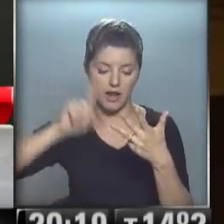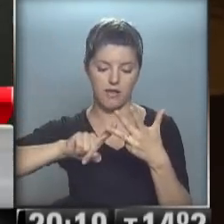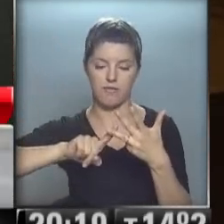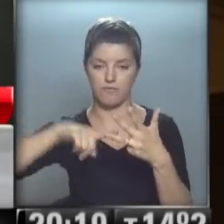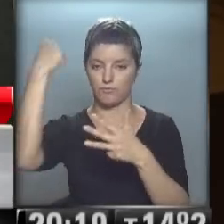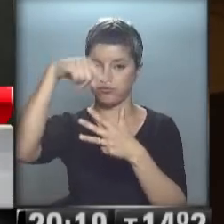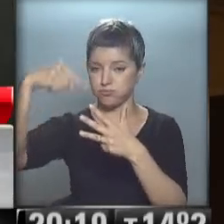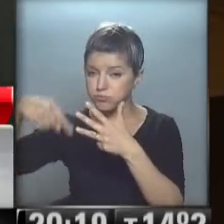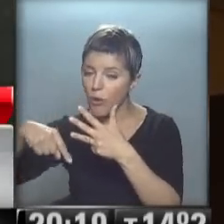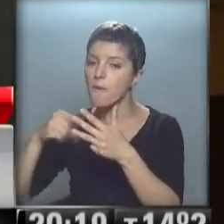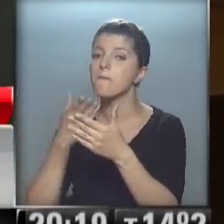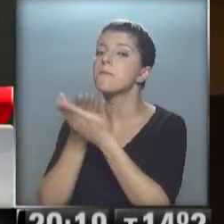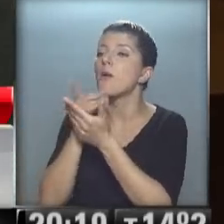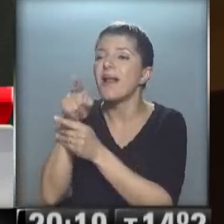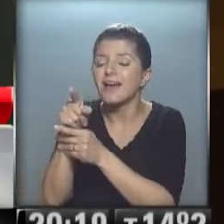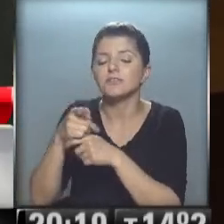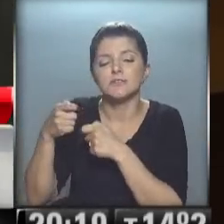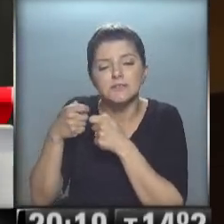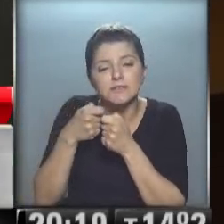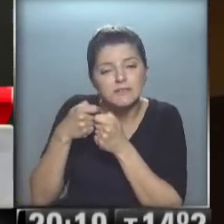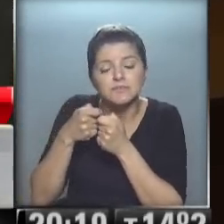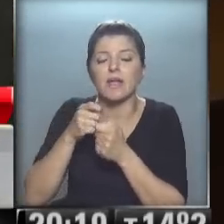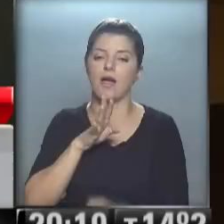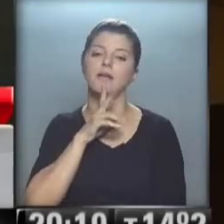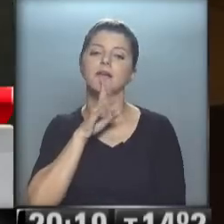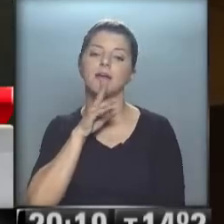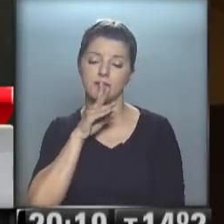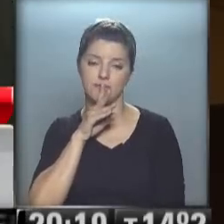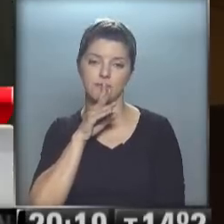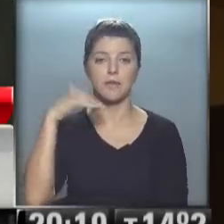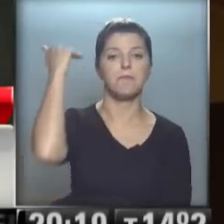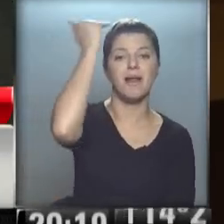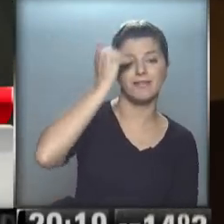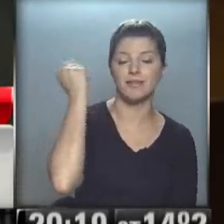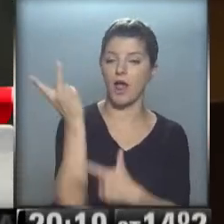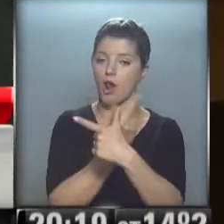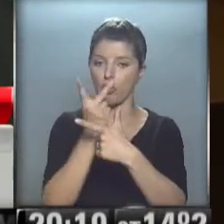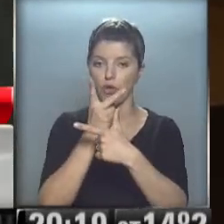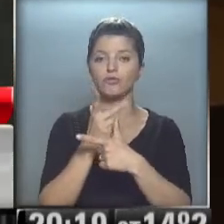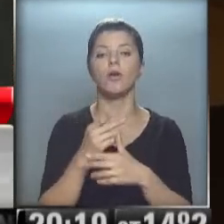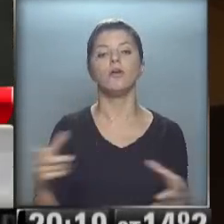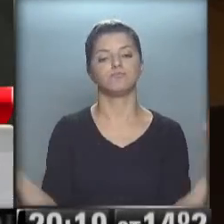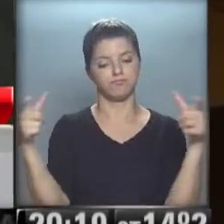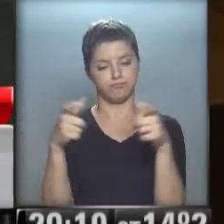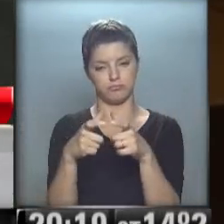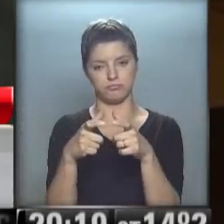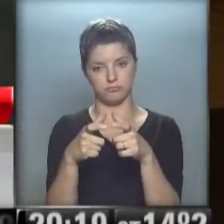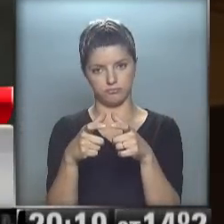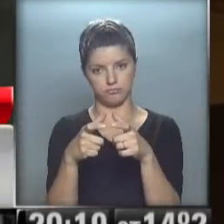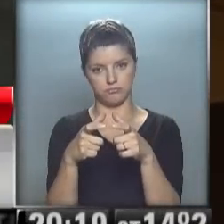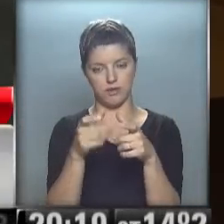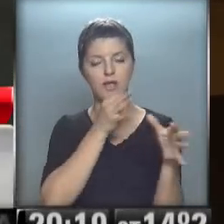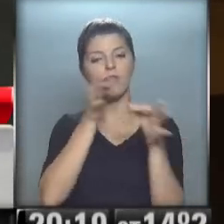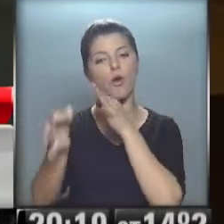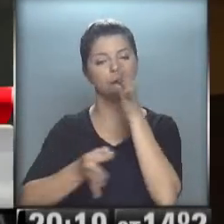que fuercen a los israelíes, a los palestinos, a sentarse juntos. Y como se